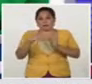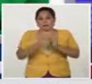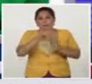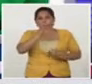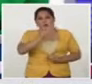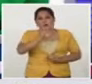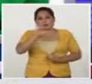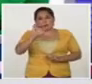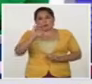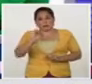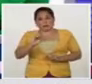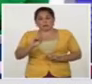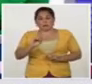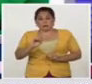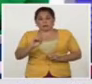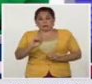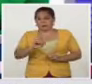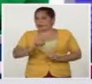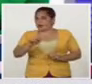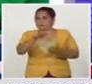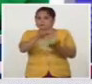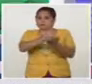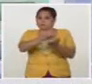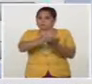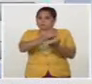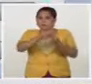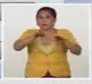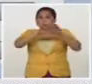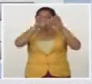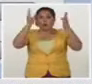13.460, y ya se acumulan en el mundo